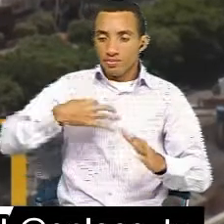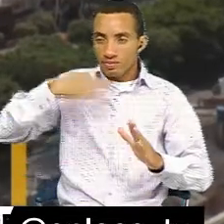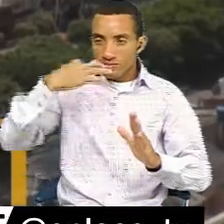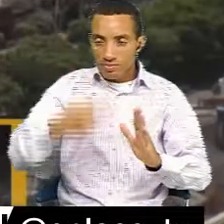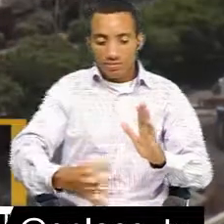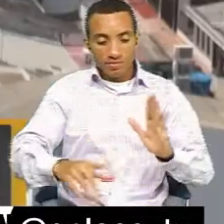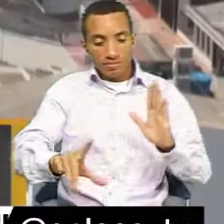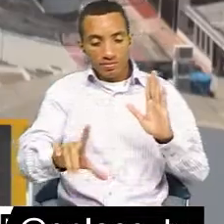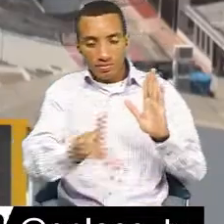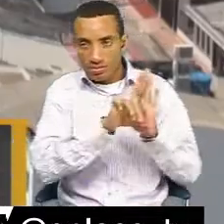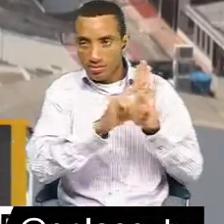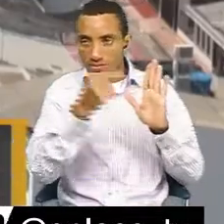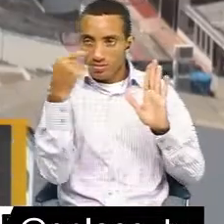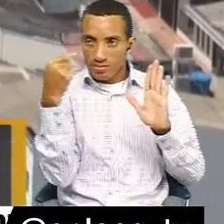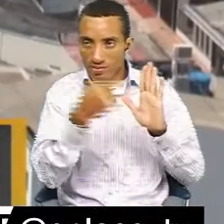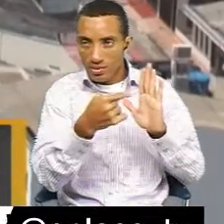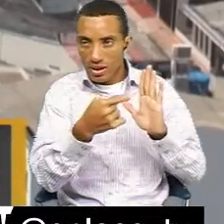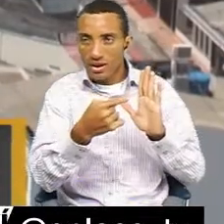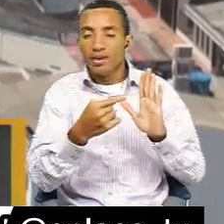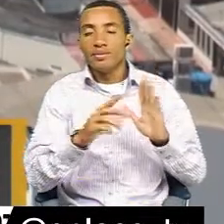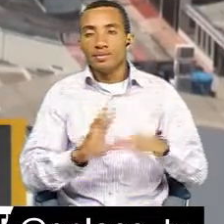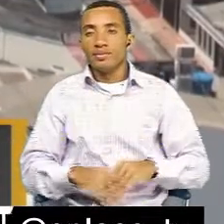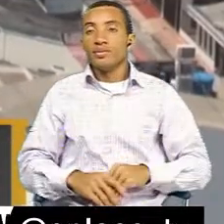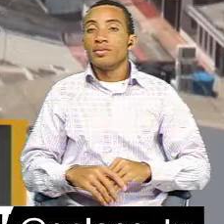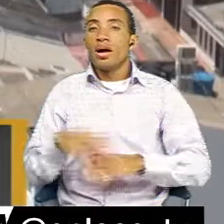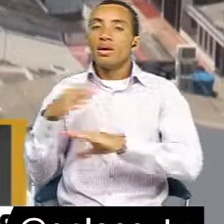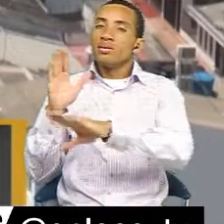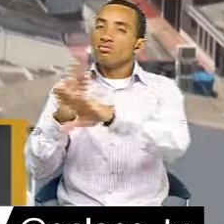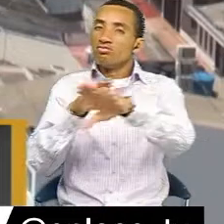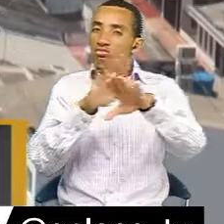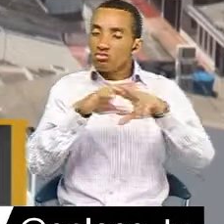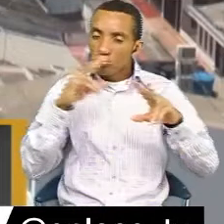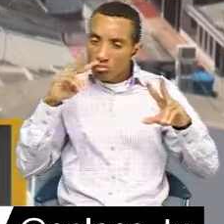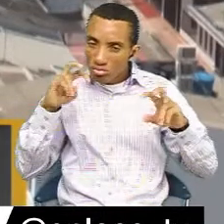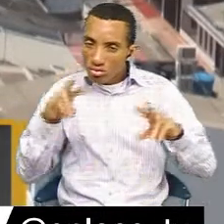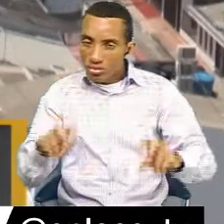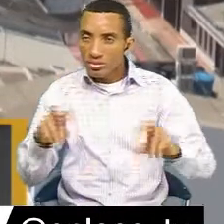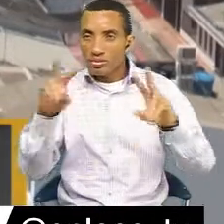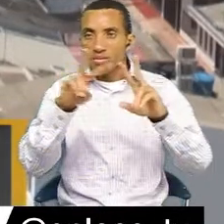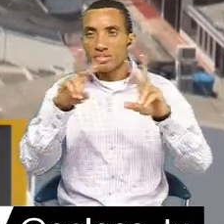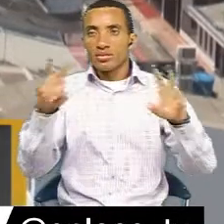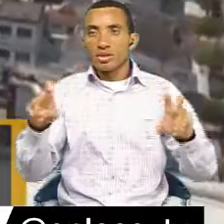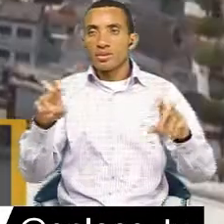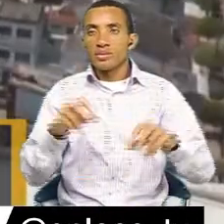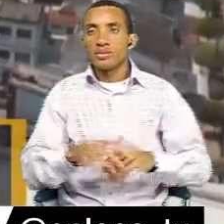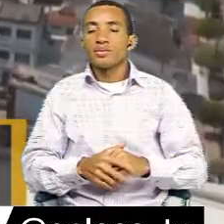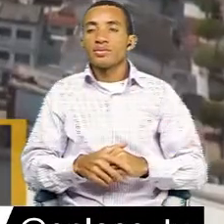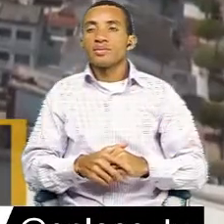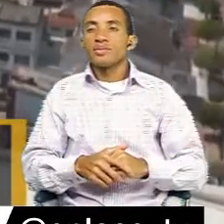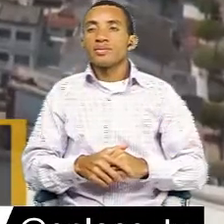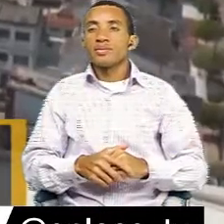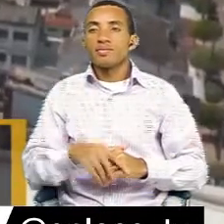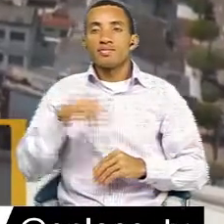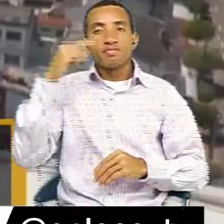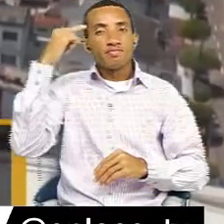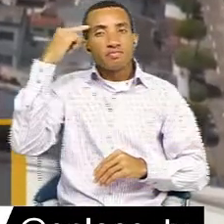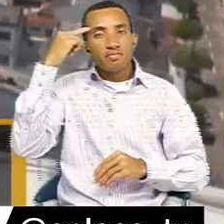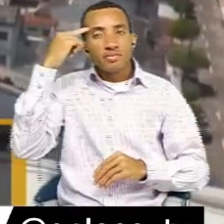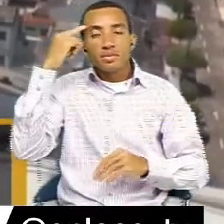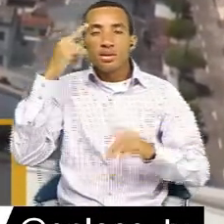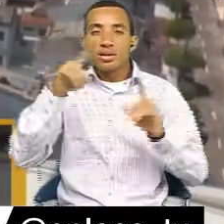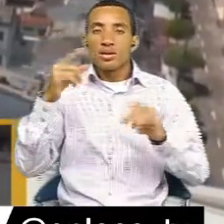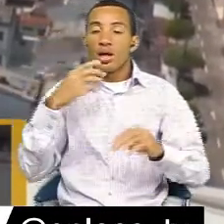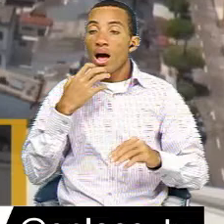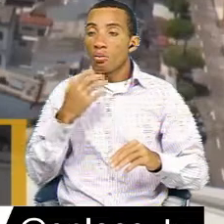estamos adelantando algunas investigaciones en ese tema, ¿no? ¿Sí? Sobre todo que hay que pensar que cuando se hurtan